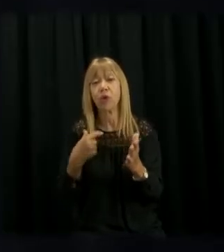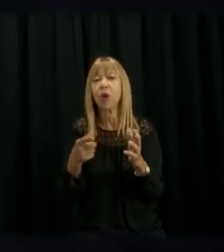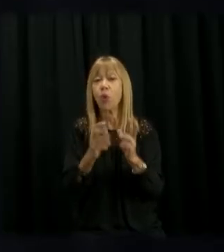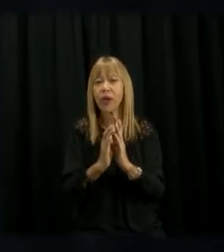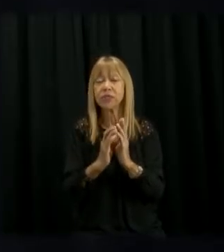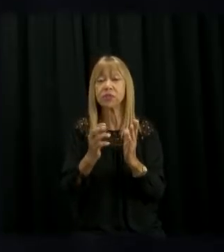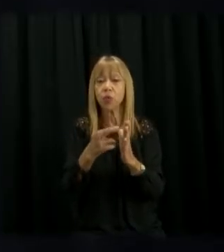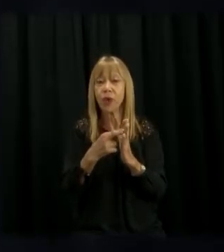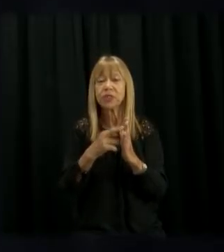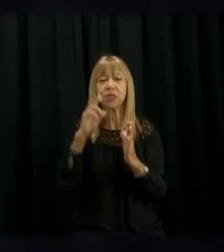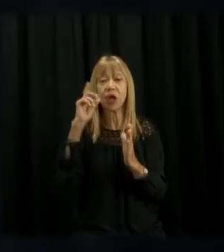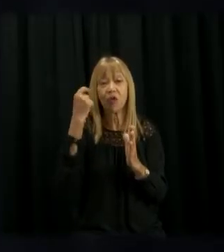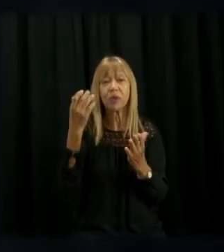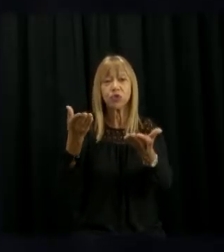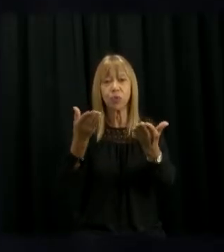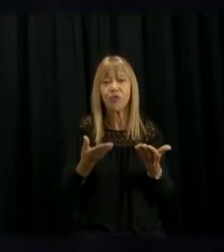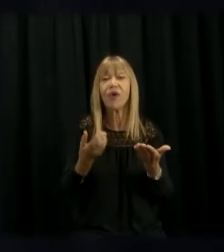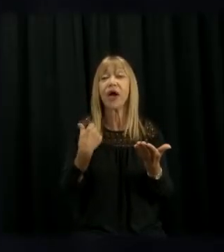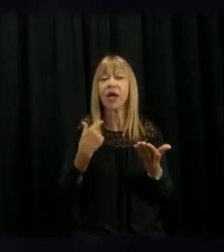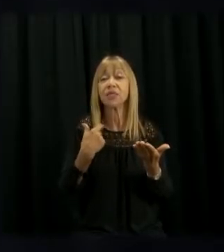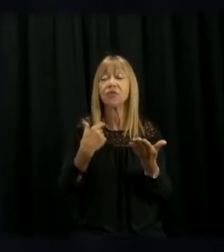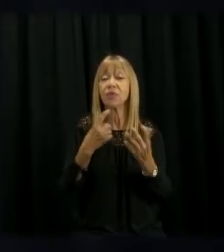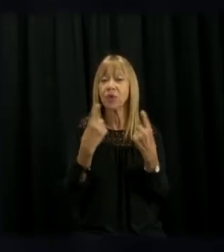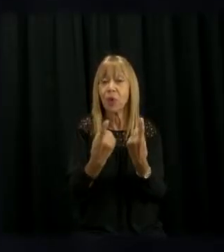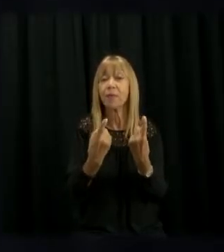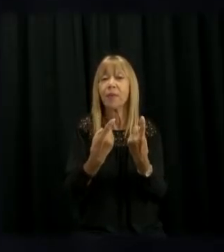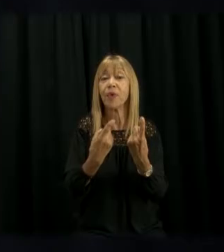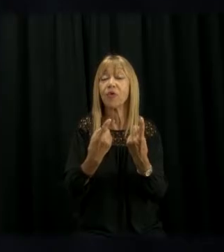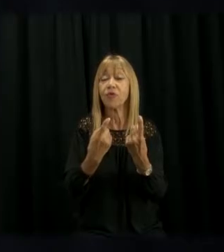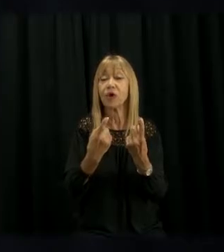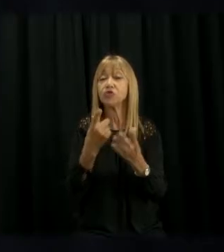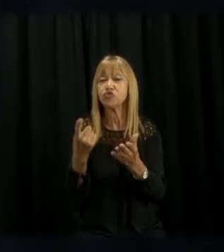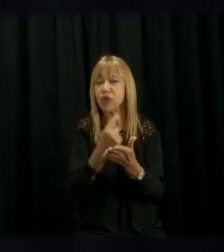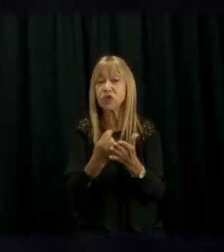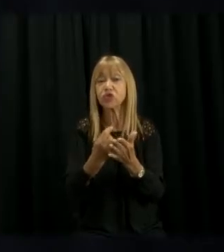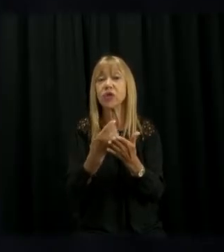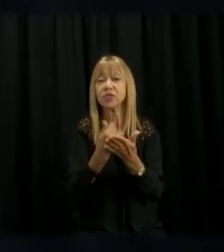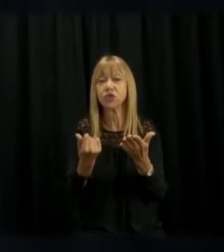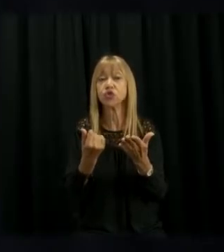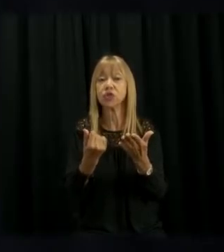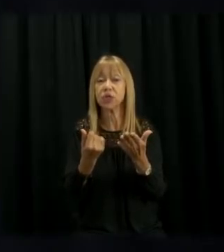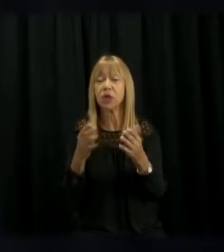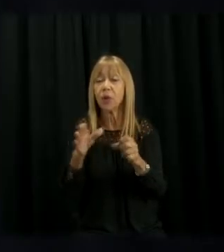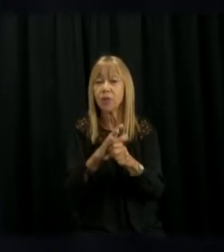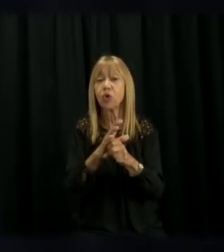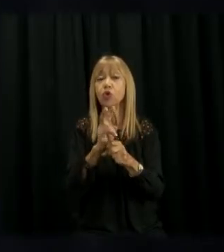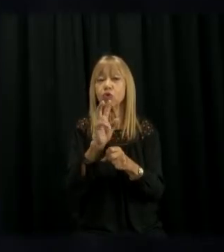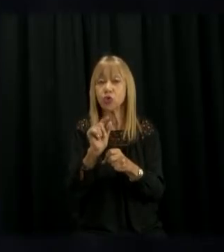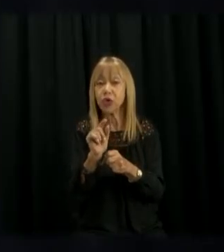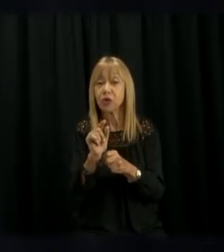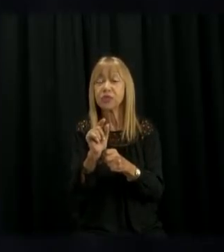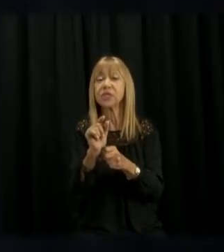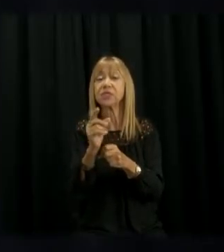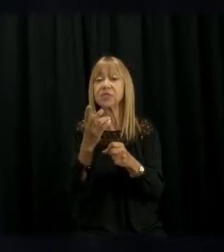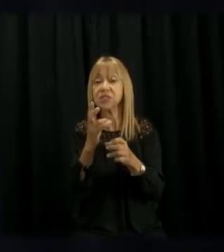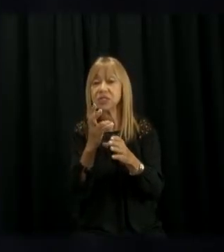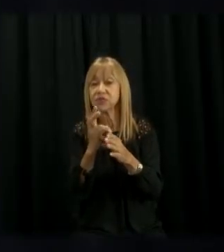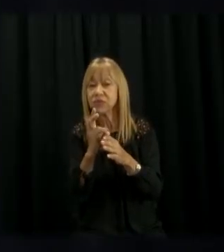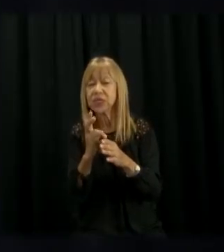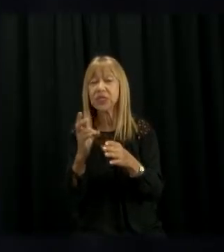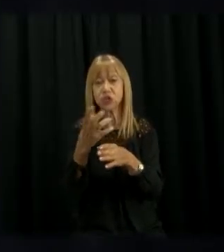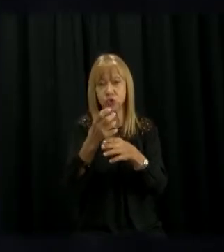política. Así que recomendamos actualizaciones semanales al Departamento de Hacienda y